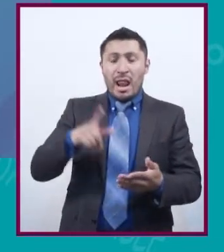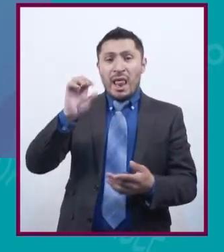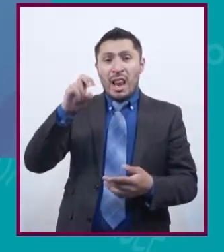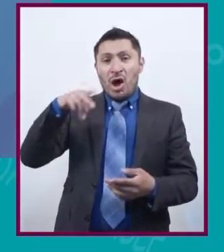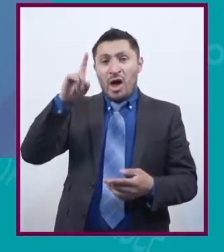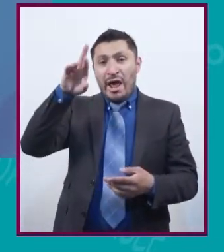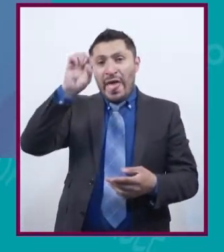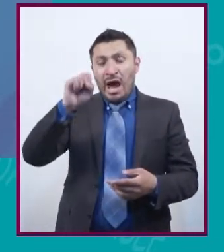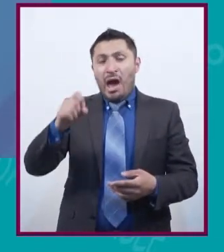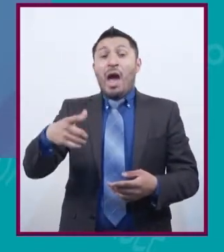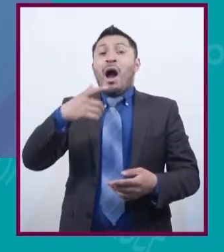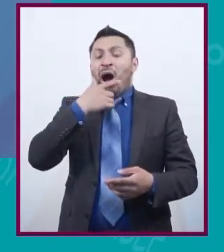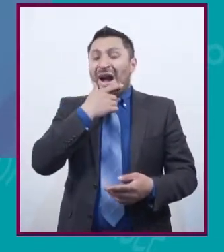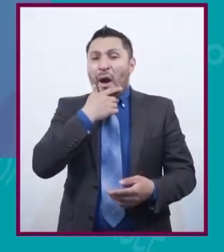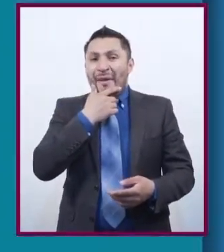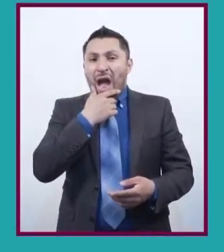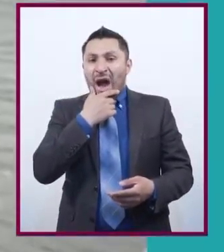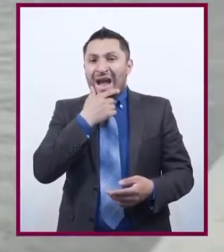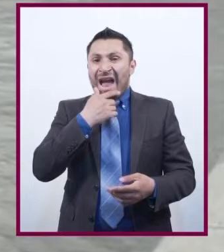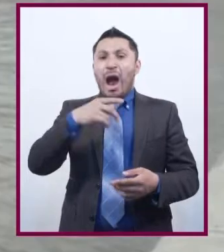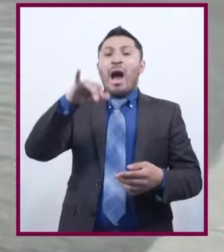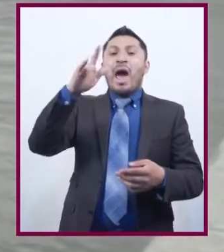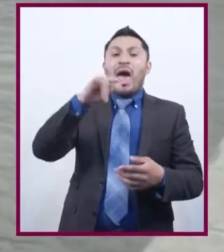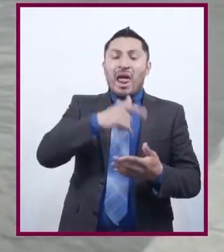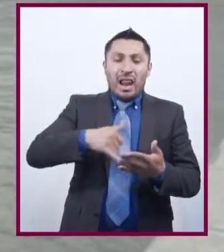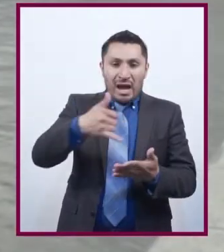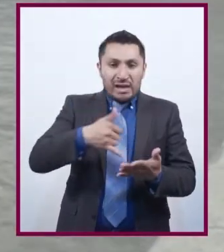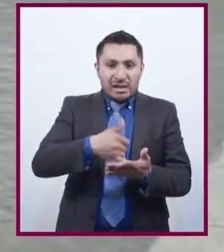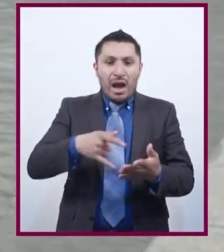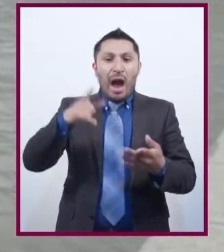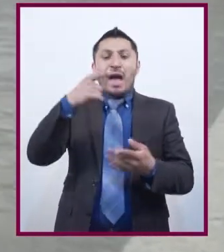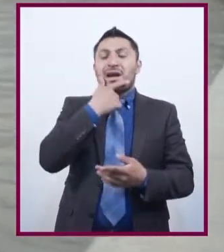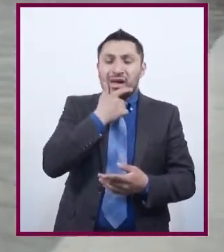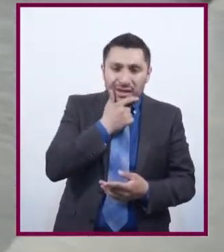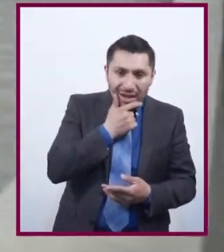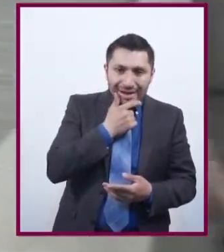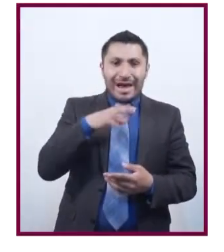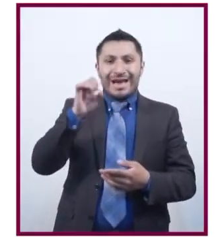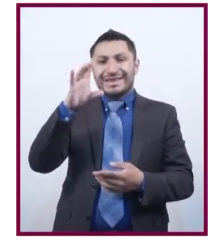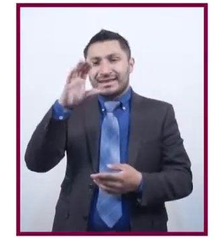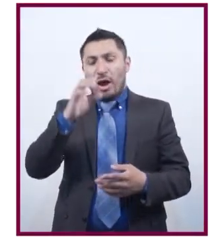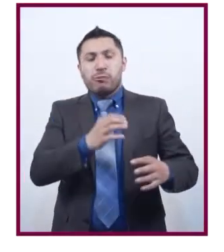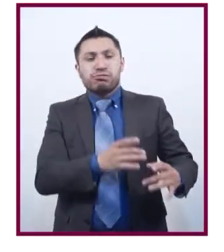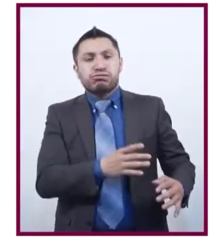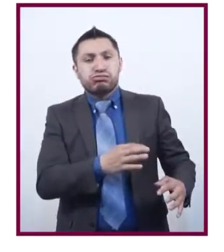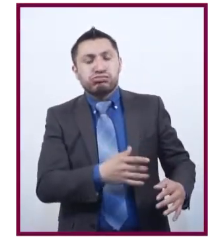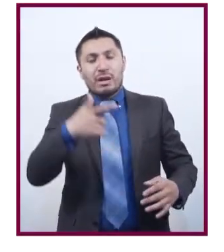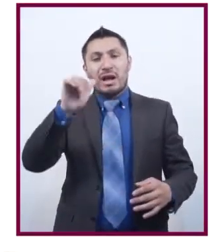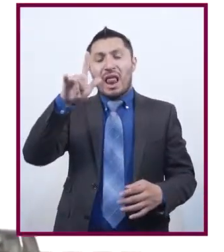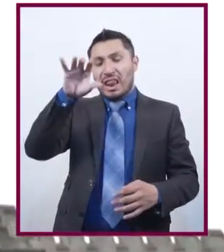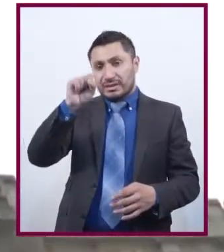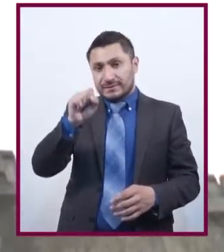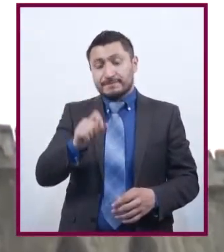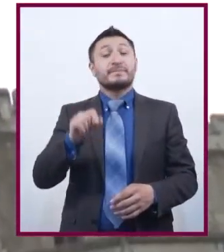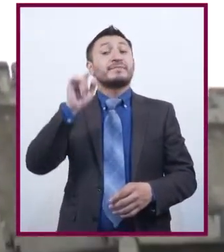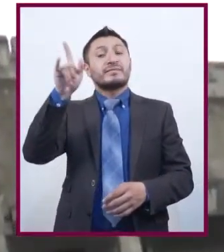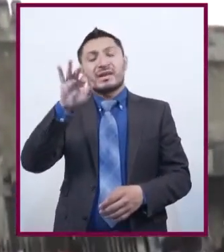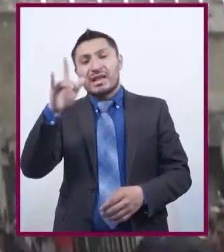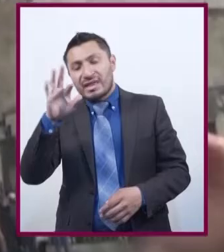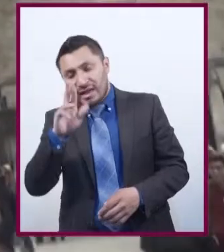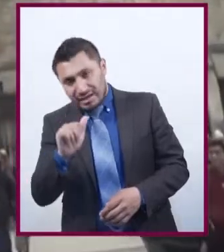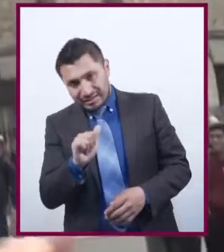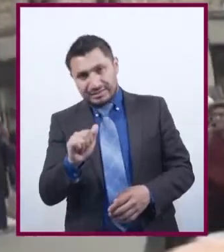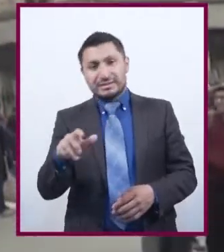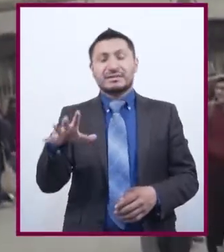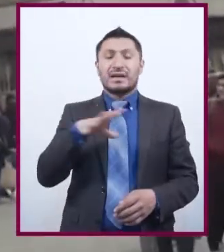se ubicaba en Londres Gran Bretaña era una isla que albergaba a Inglaterra Escocia y gales a su vez